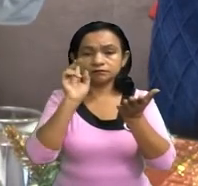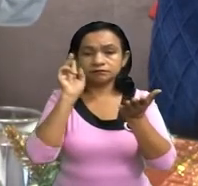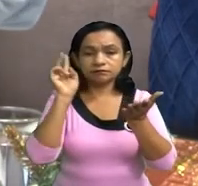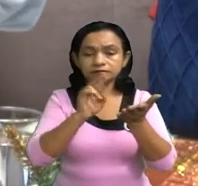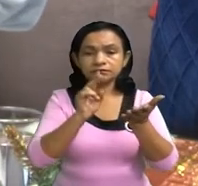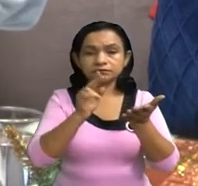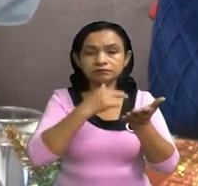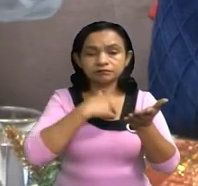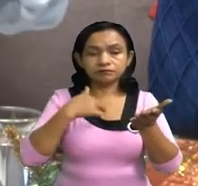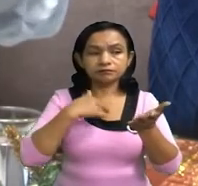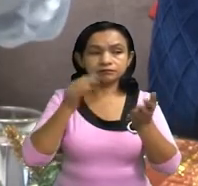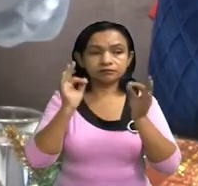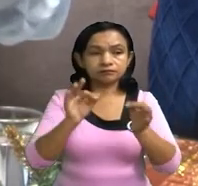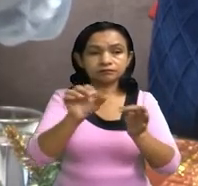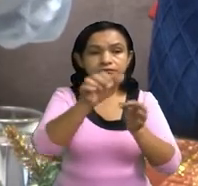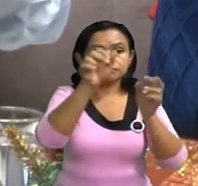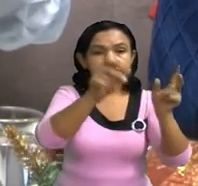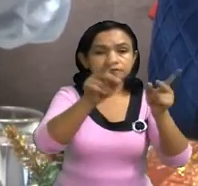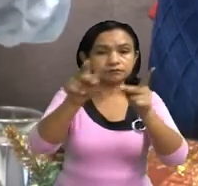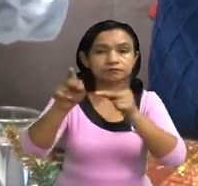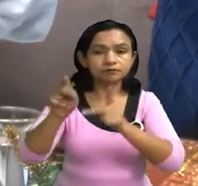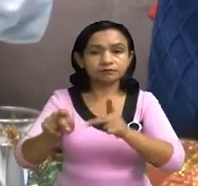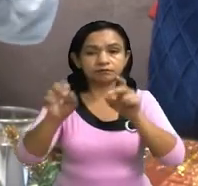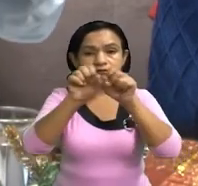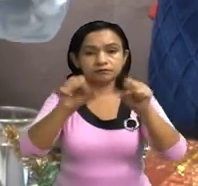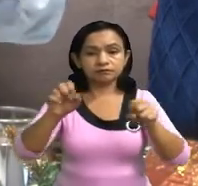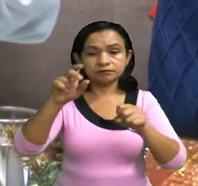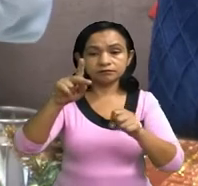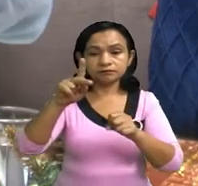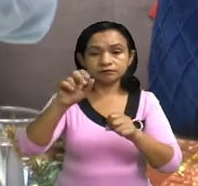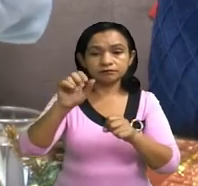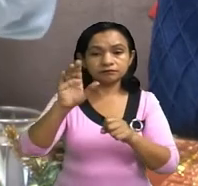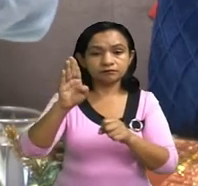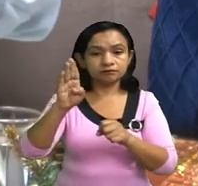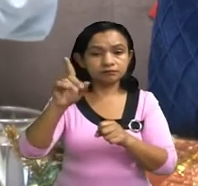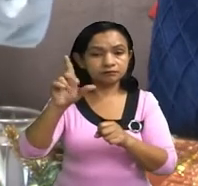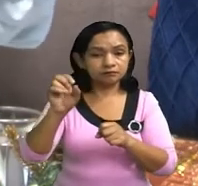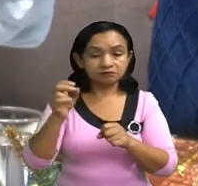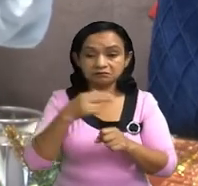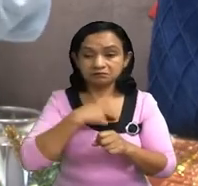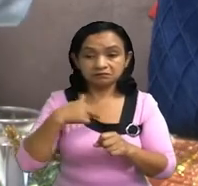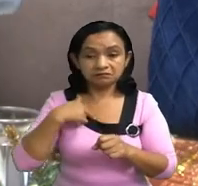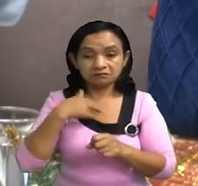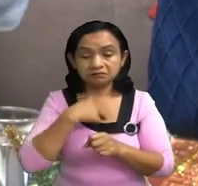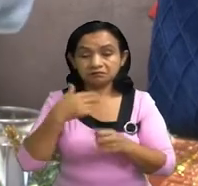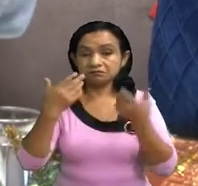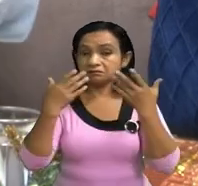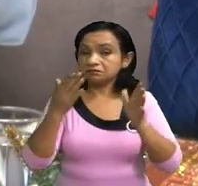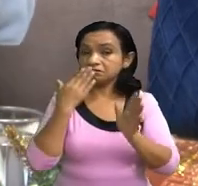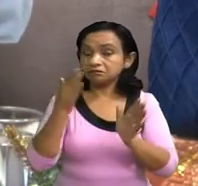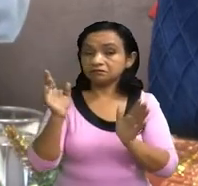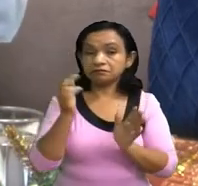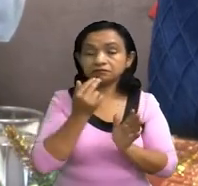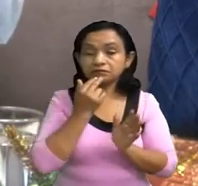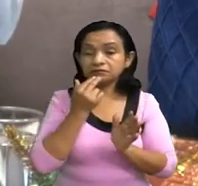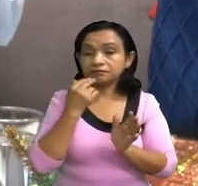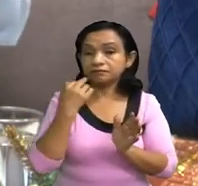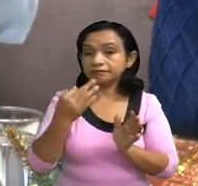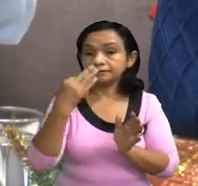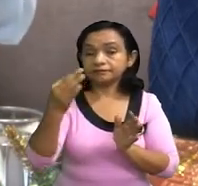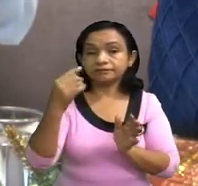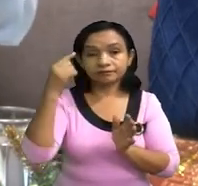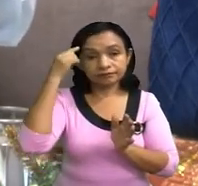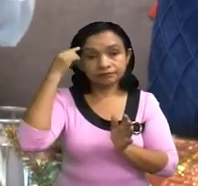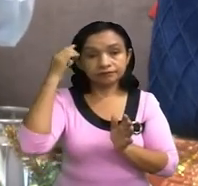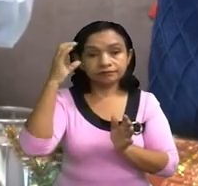el bien a los demás, porque dice San Pablo, sin obras, quién sabe cómo te va a ir cuando vaya. Entonces nosotros sí creemos